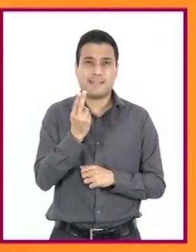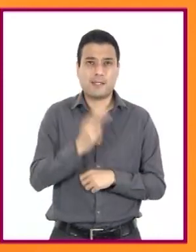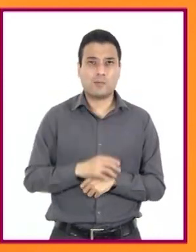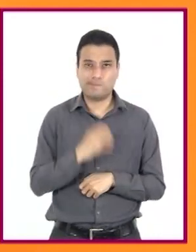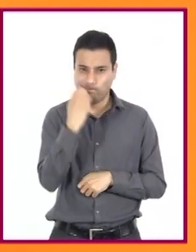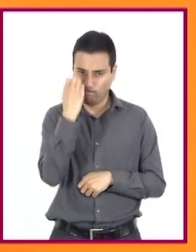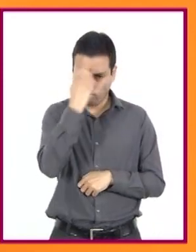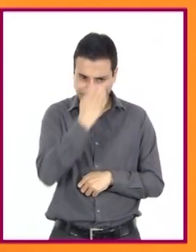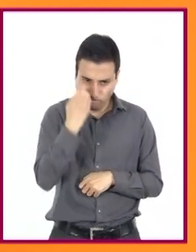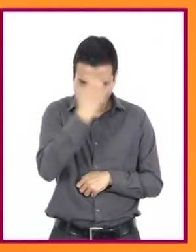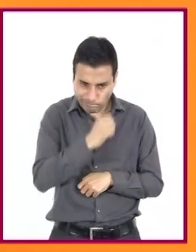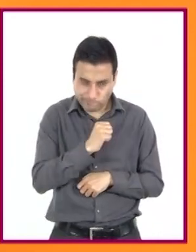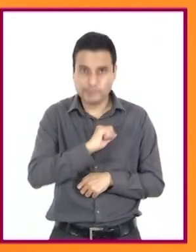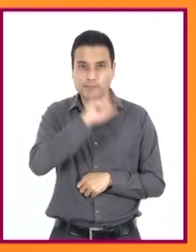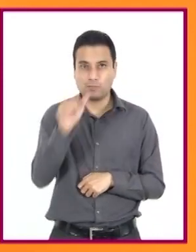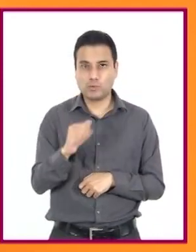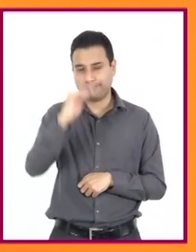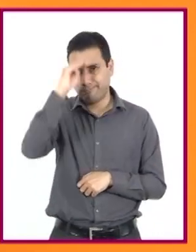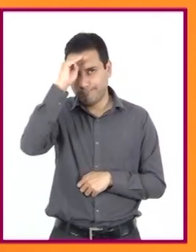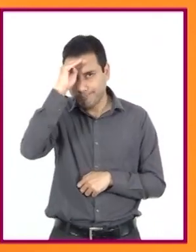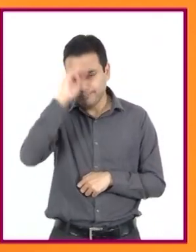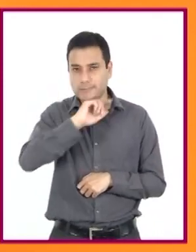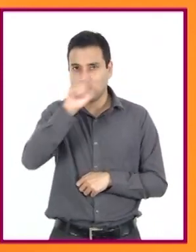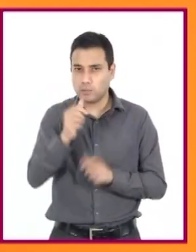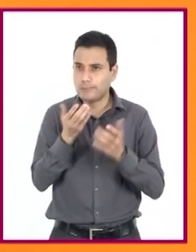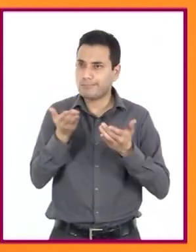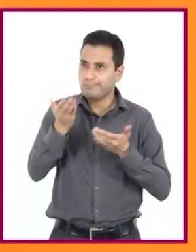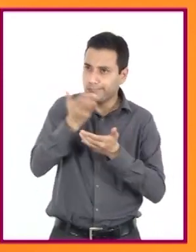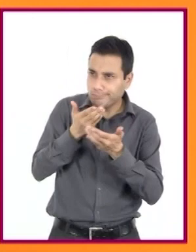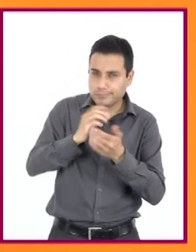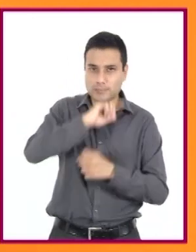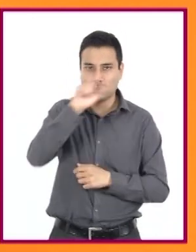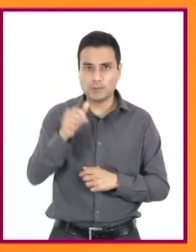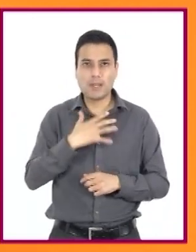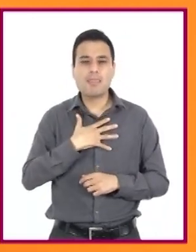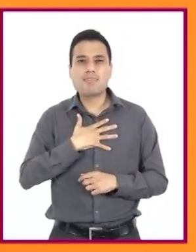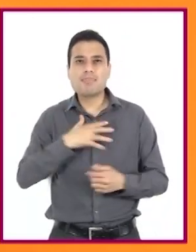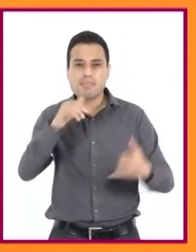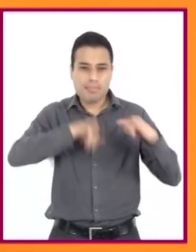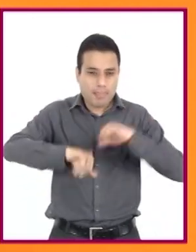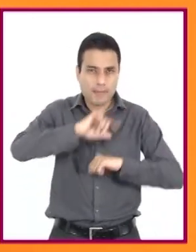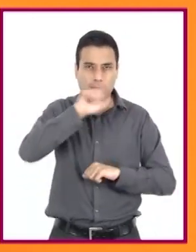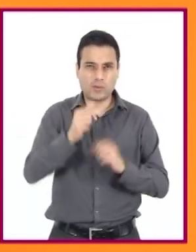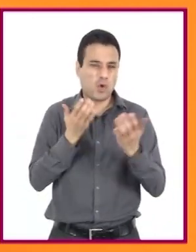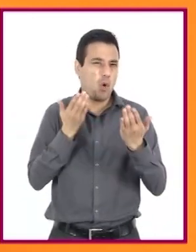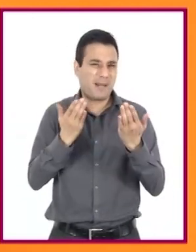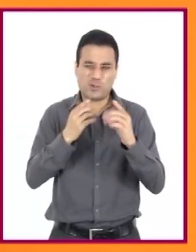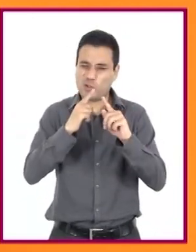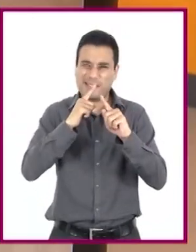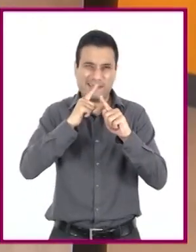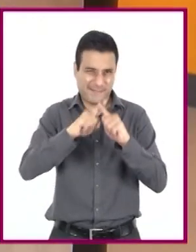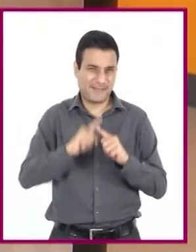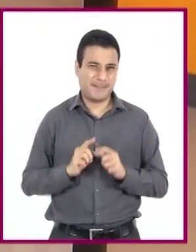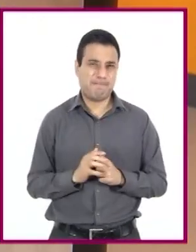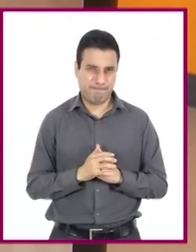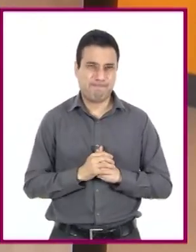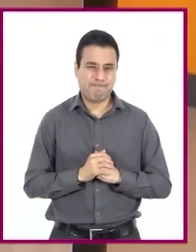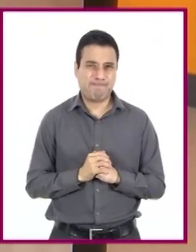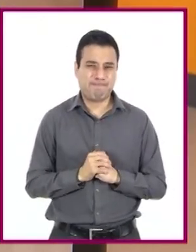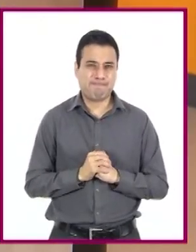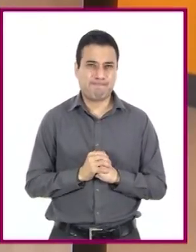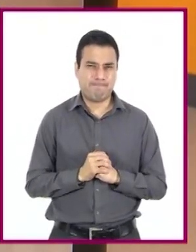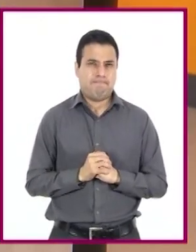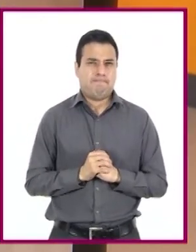la reflexión, la discusión, la experimentación, la comparación, entre otros aspectos, con